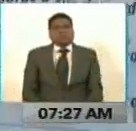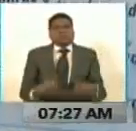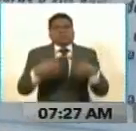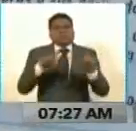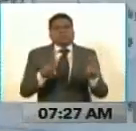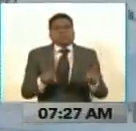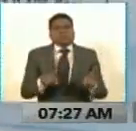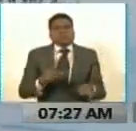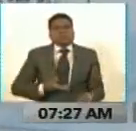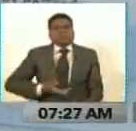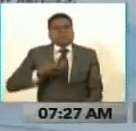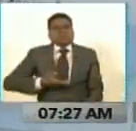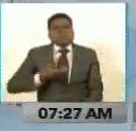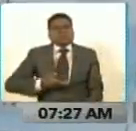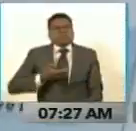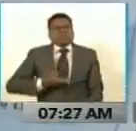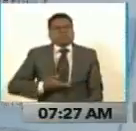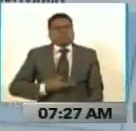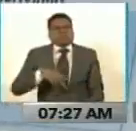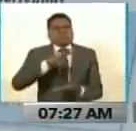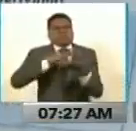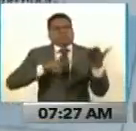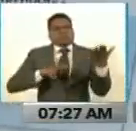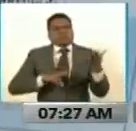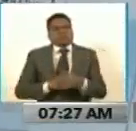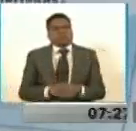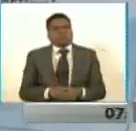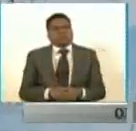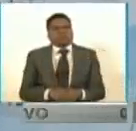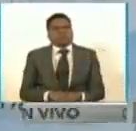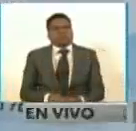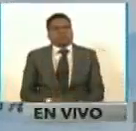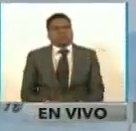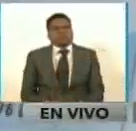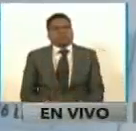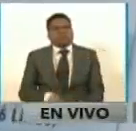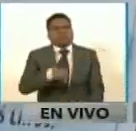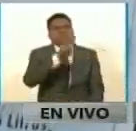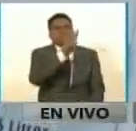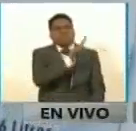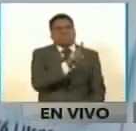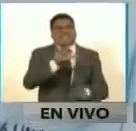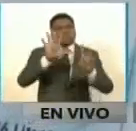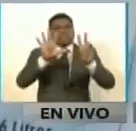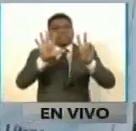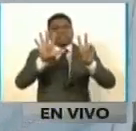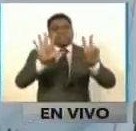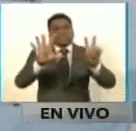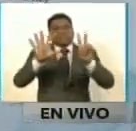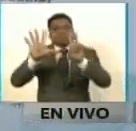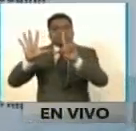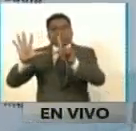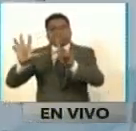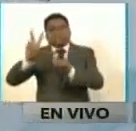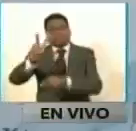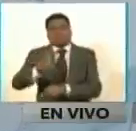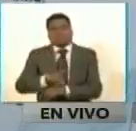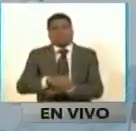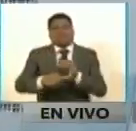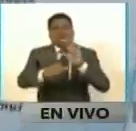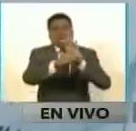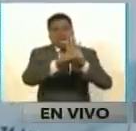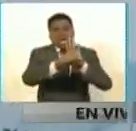importantísimo Permítame leerle esta Ley Ley 1762 del año 2015 artículo